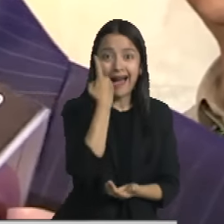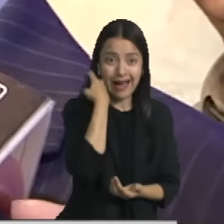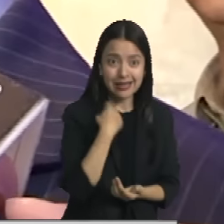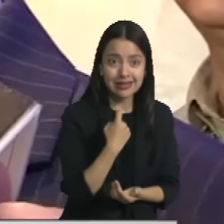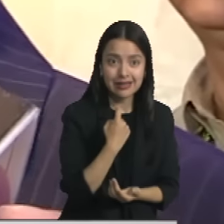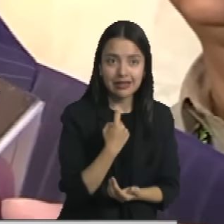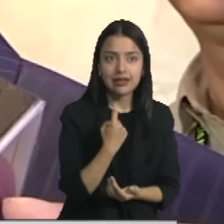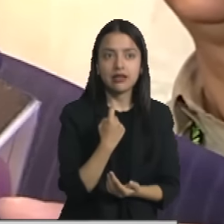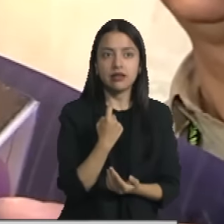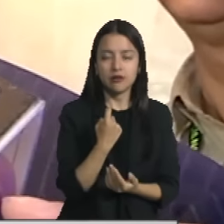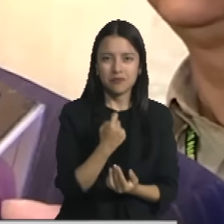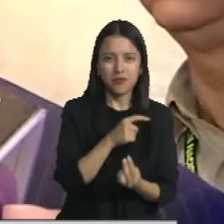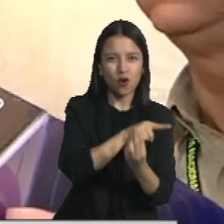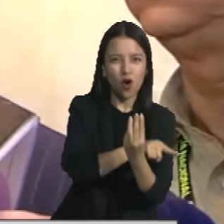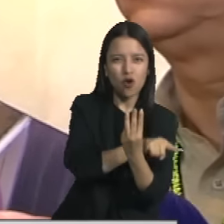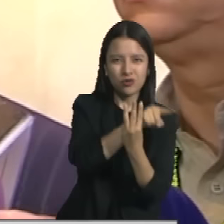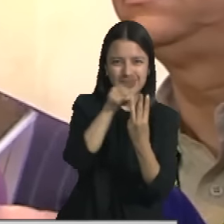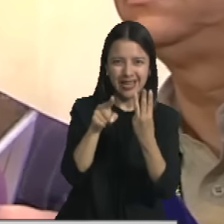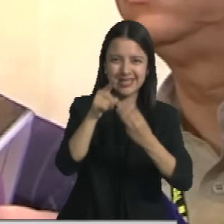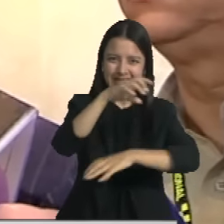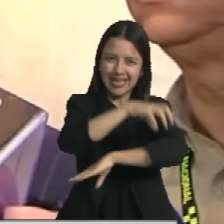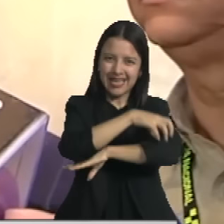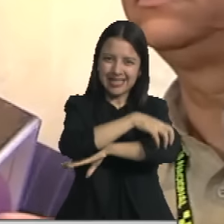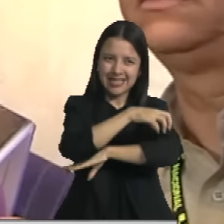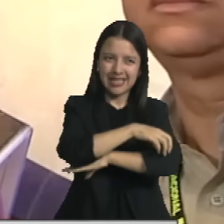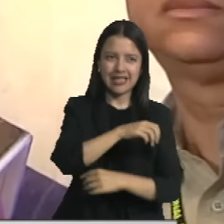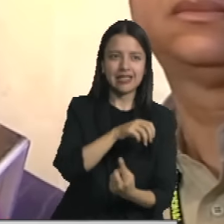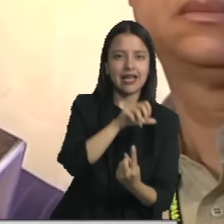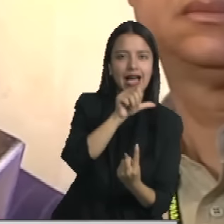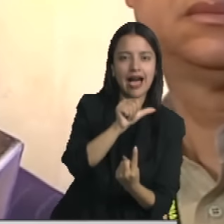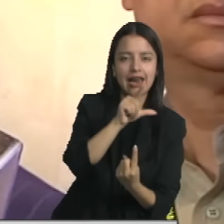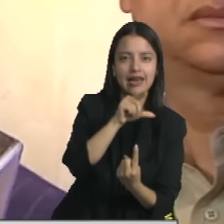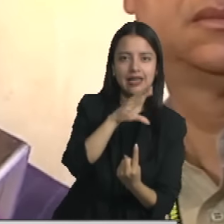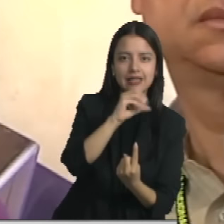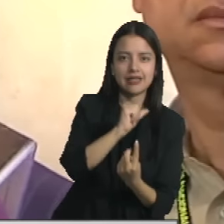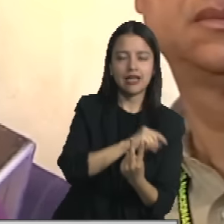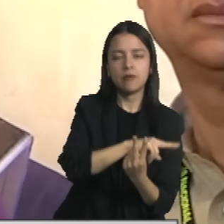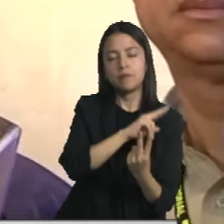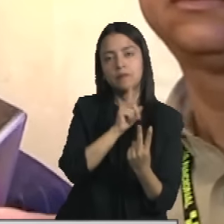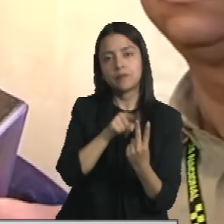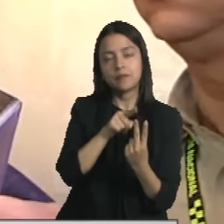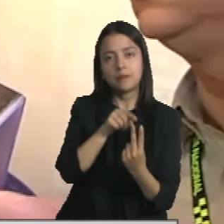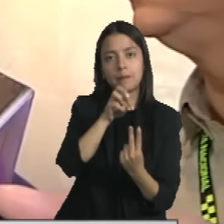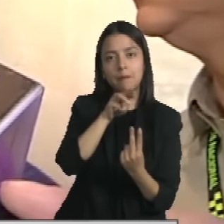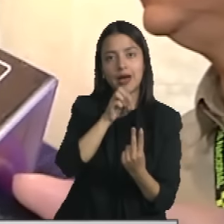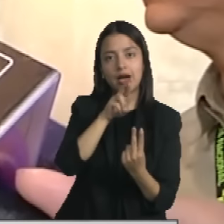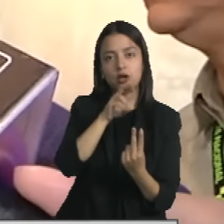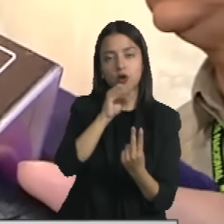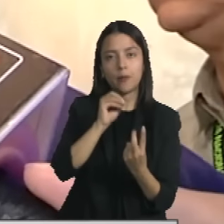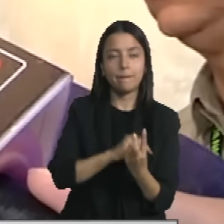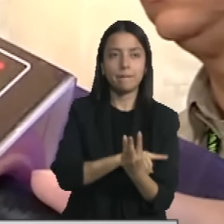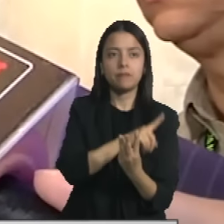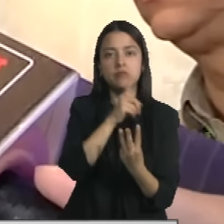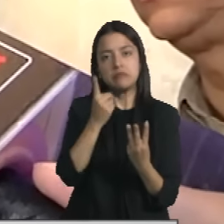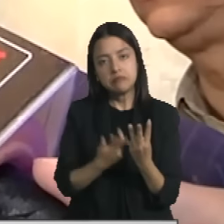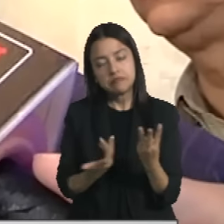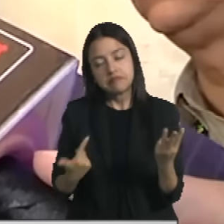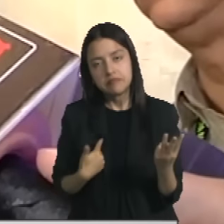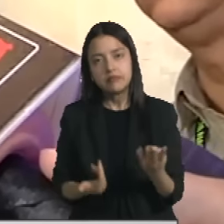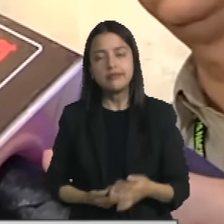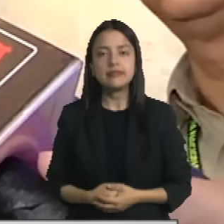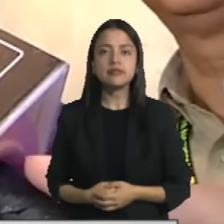con los tres cancilleres, con Alicia Bárcena y con Mauro Vieira, y vamos a expedir